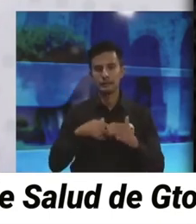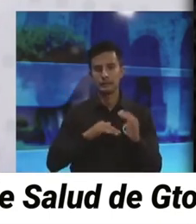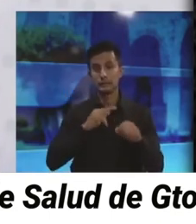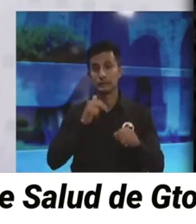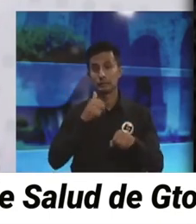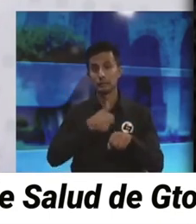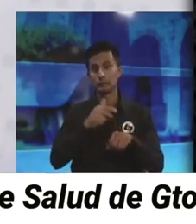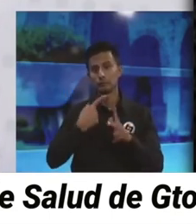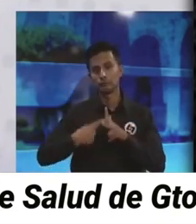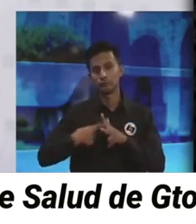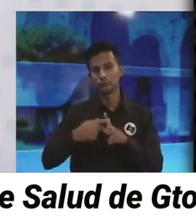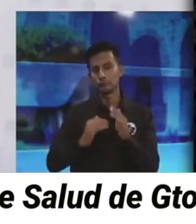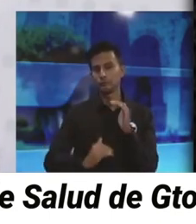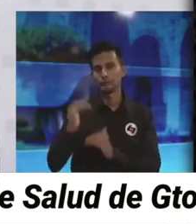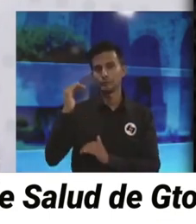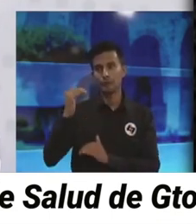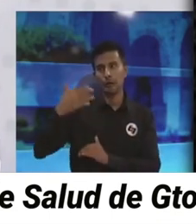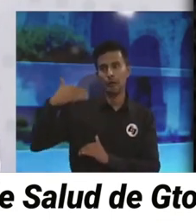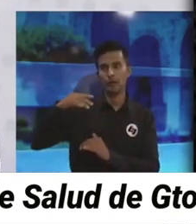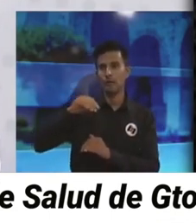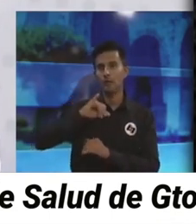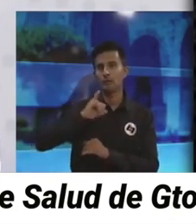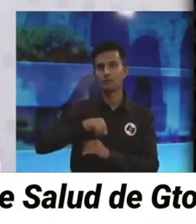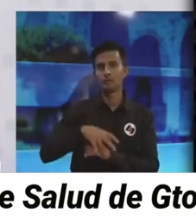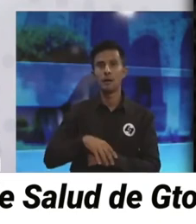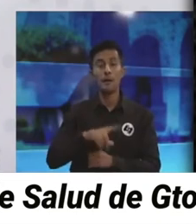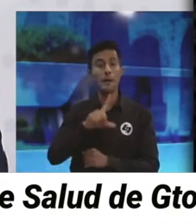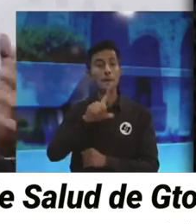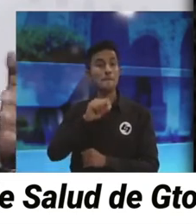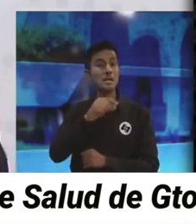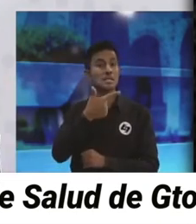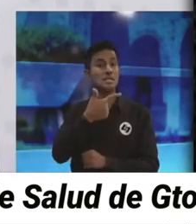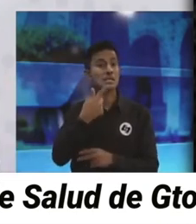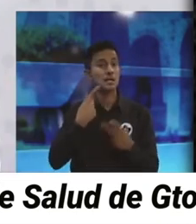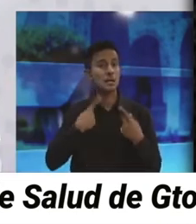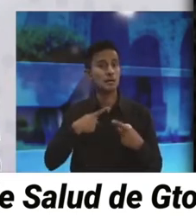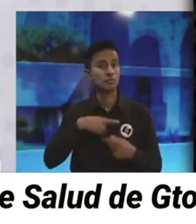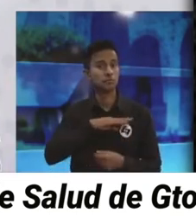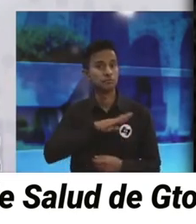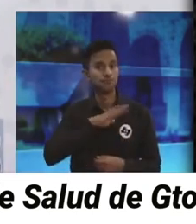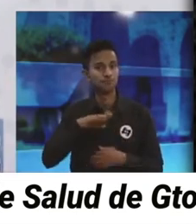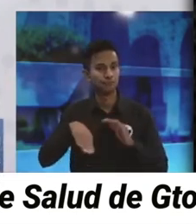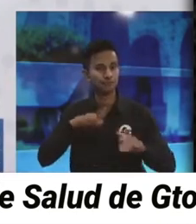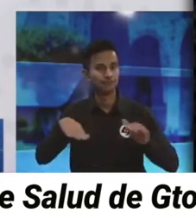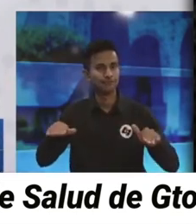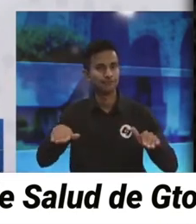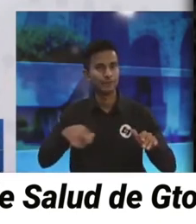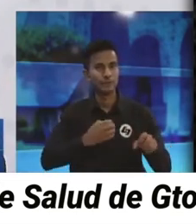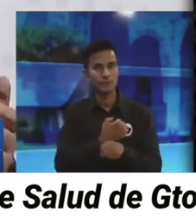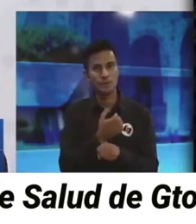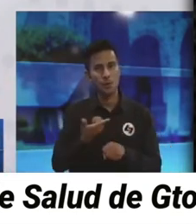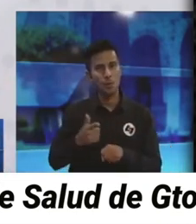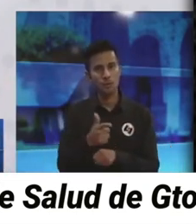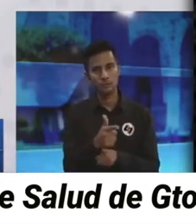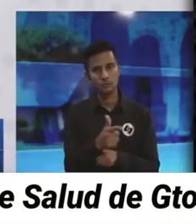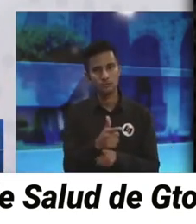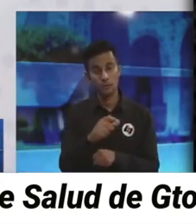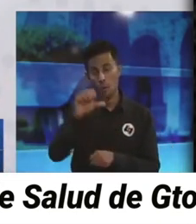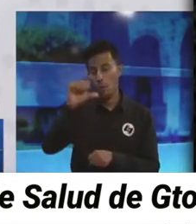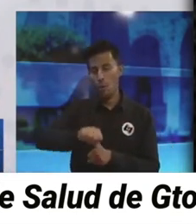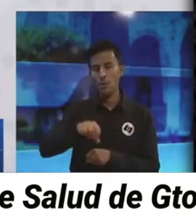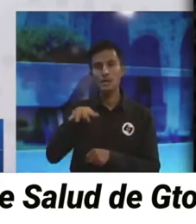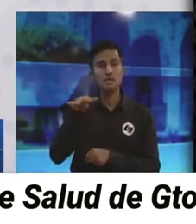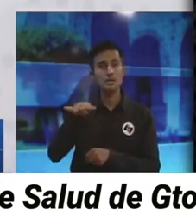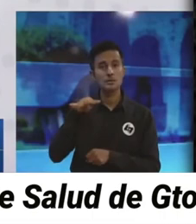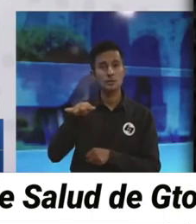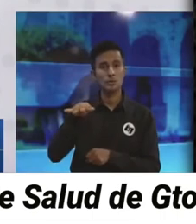Alberto Díaz Martínez, desistió de pedir que los ciudadanos se queden en sus casas. Explicó que continuamente los guanajuatenses han manifestado su